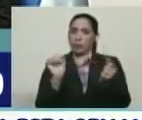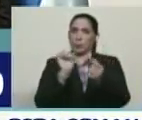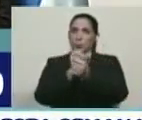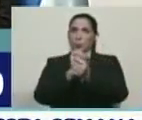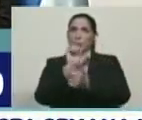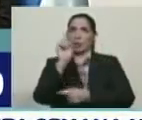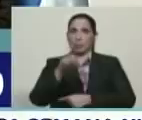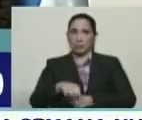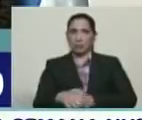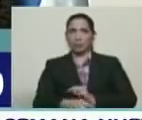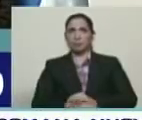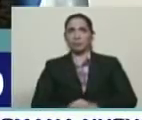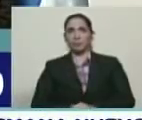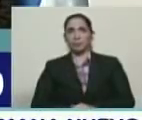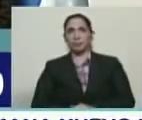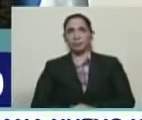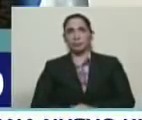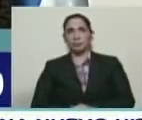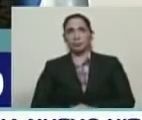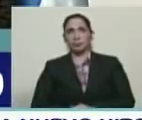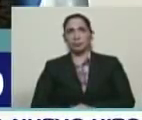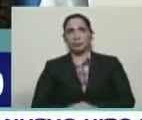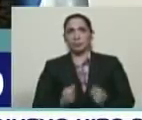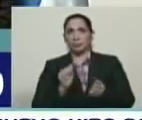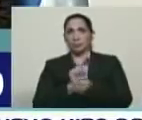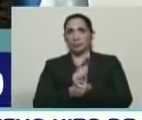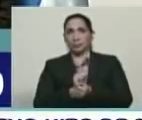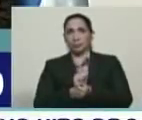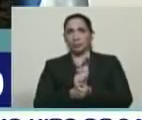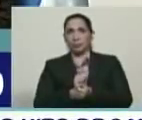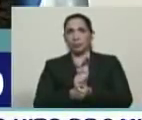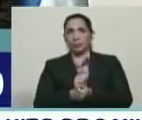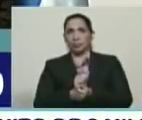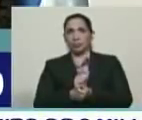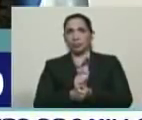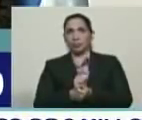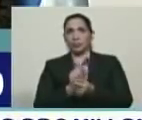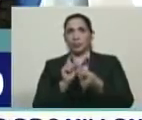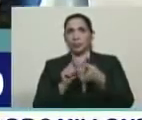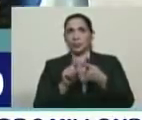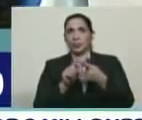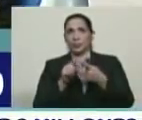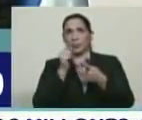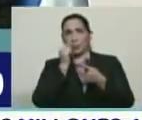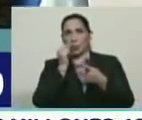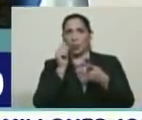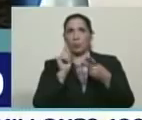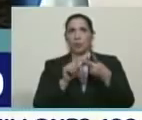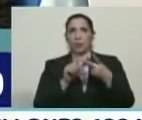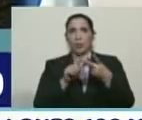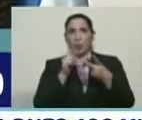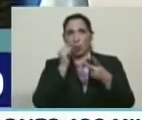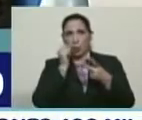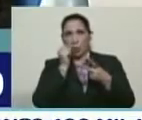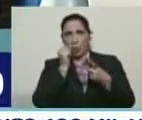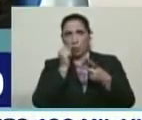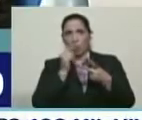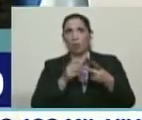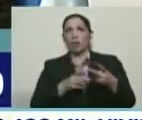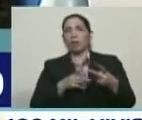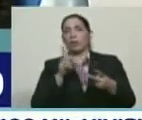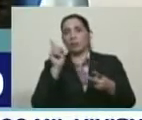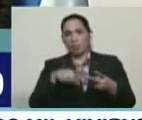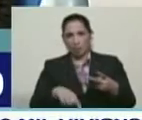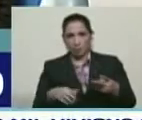También están aprendidos los ciudadanos Willy Mariño y Wilfredo García, implicados en este lamentable hecho, un secuestro